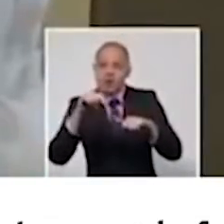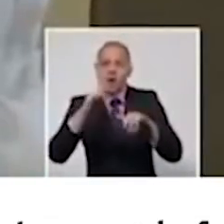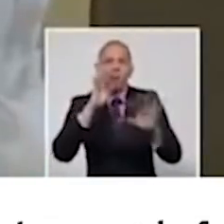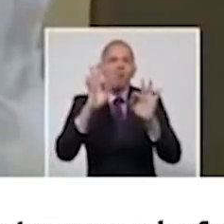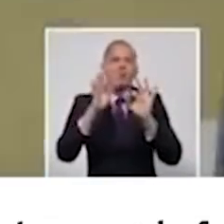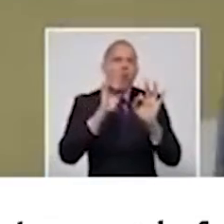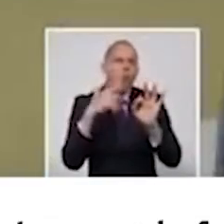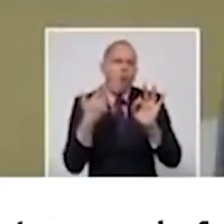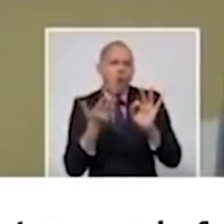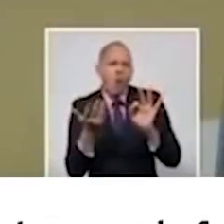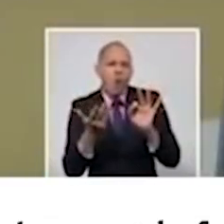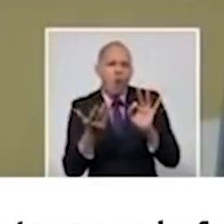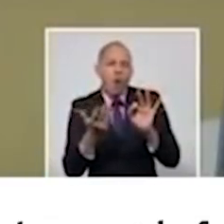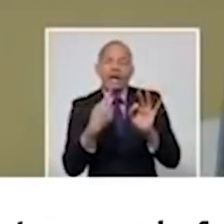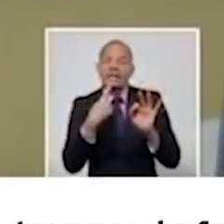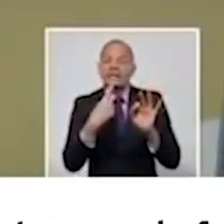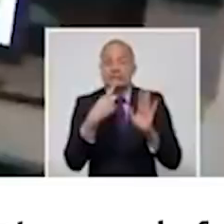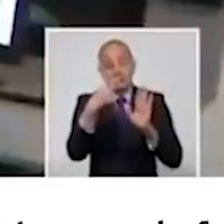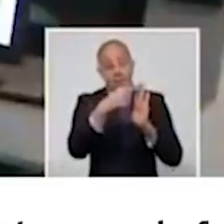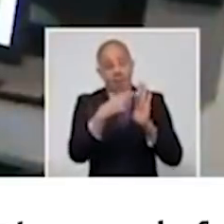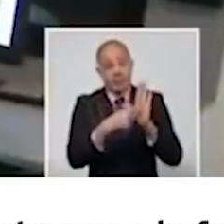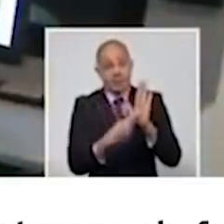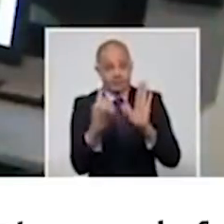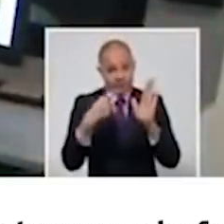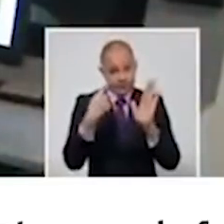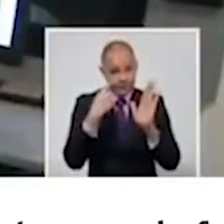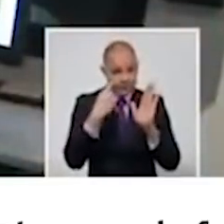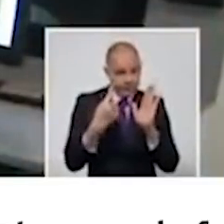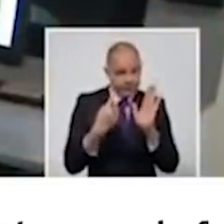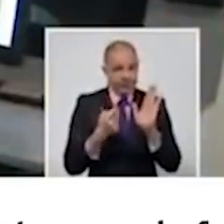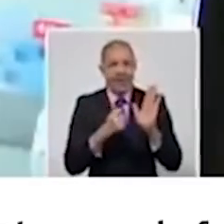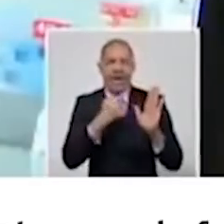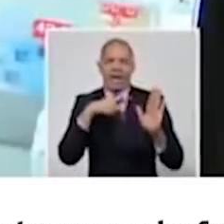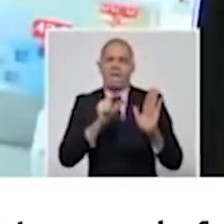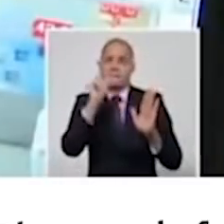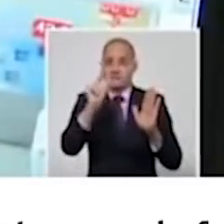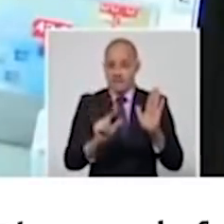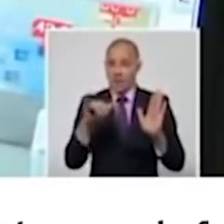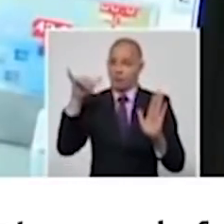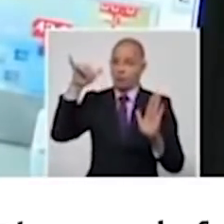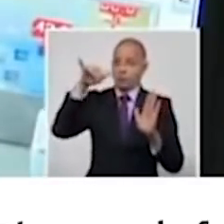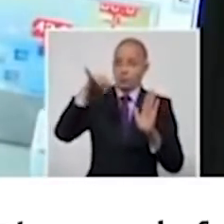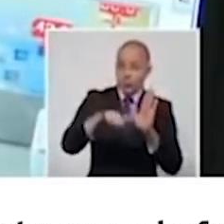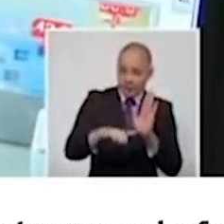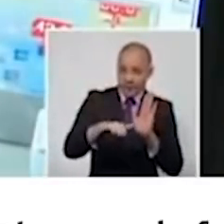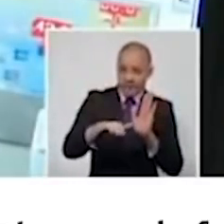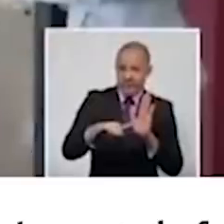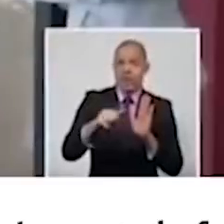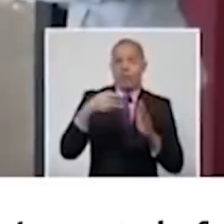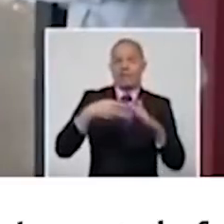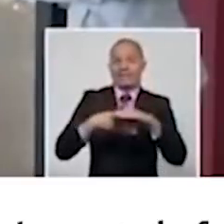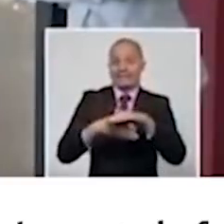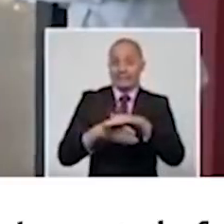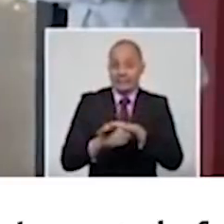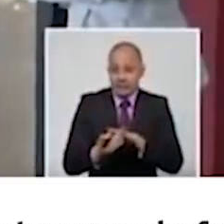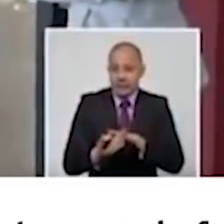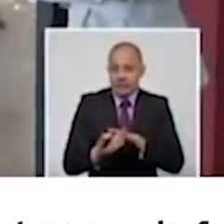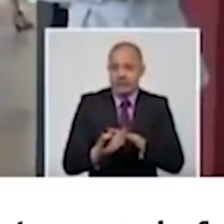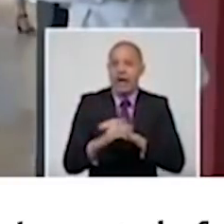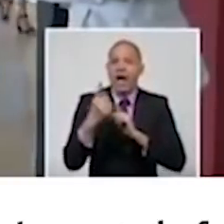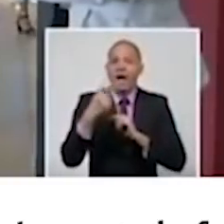Pues si eres ciudadano español, pueden entender que no tienes derecho a un asilo porque tendrías que mostrar la